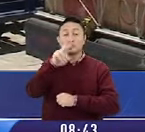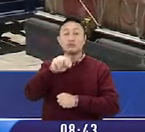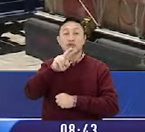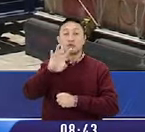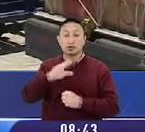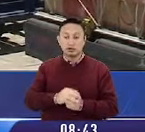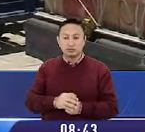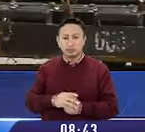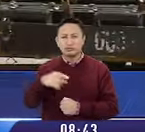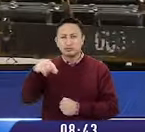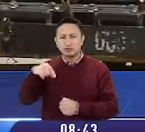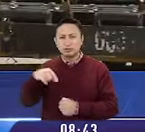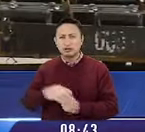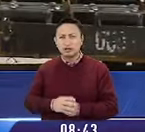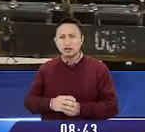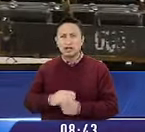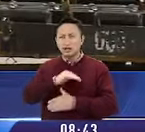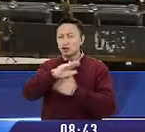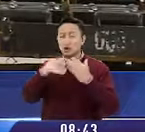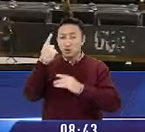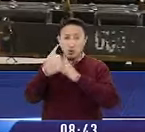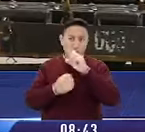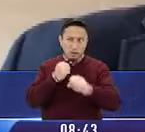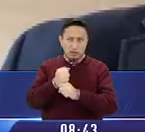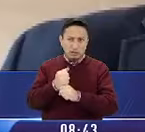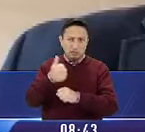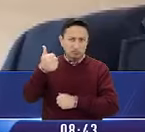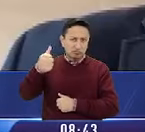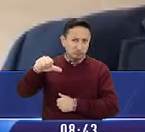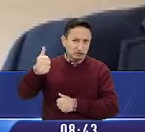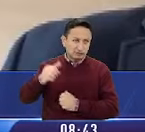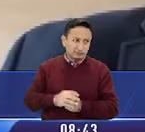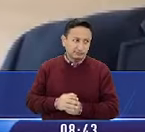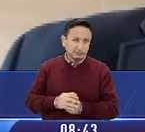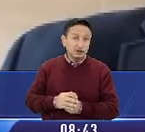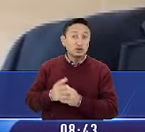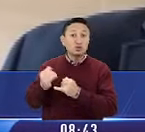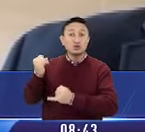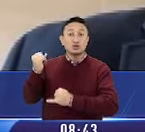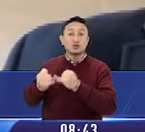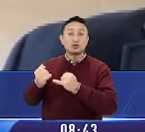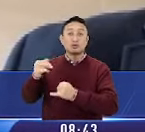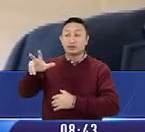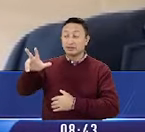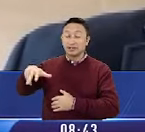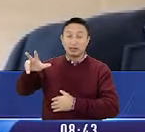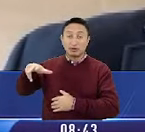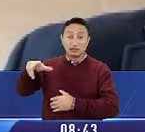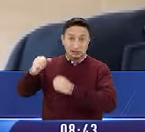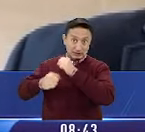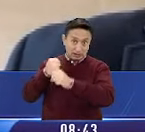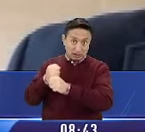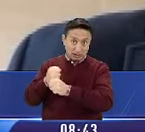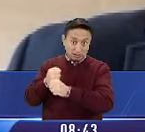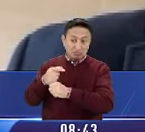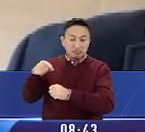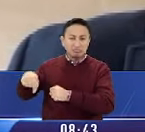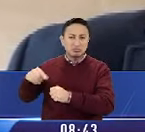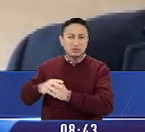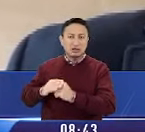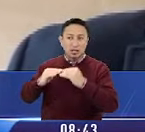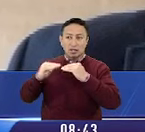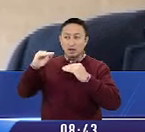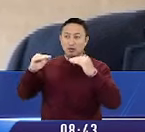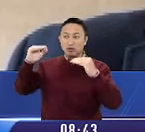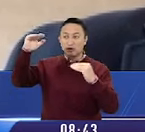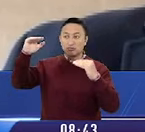para definir el rendimiento global de las exportaciones. Te diría que el último trimestre del año va a ser el que va a determinar si es que esa tendencia sigue o